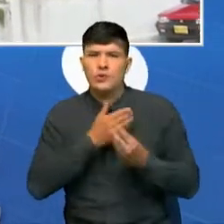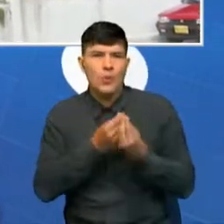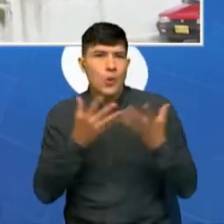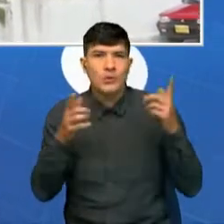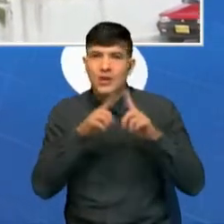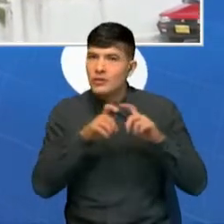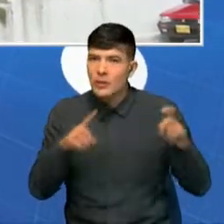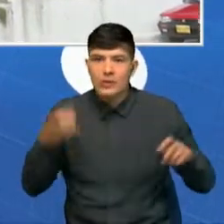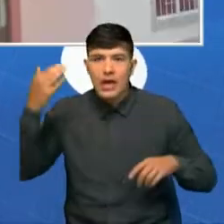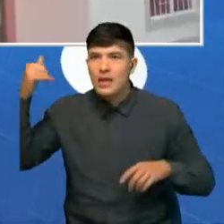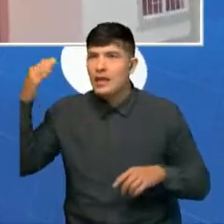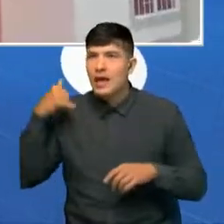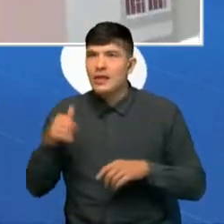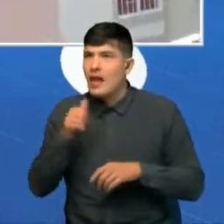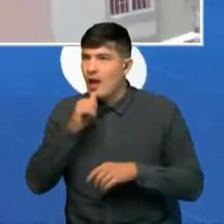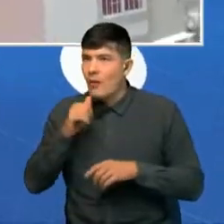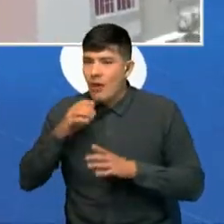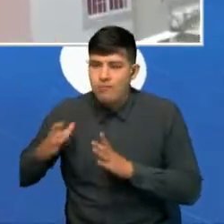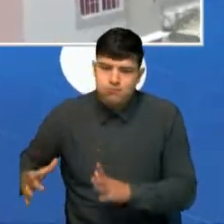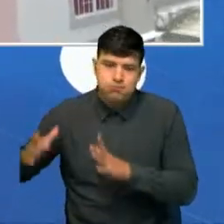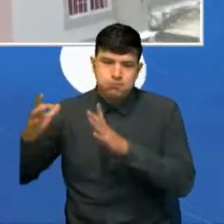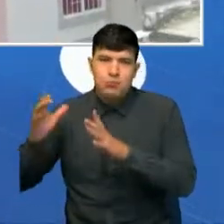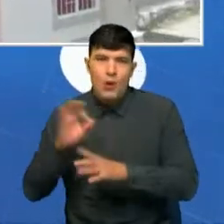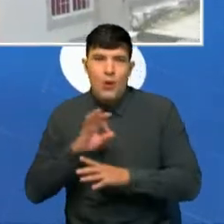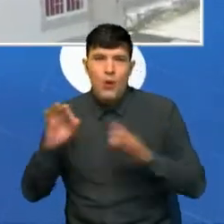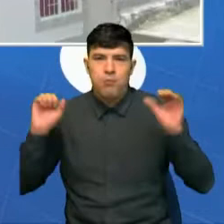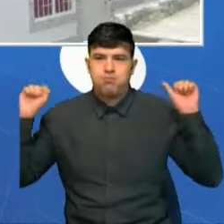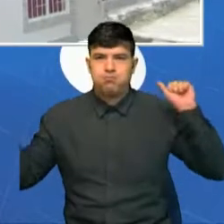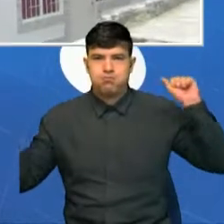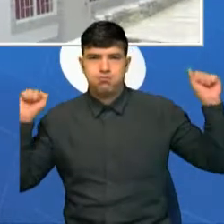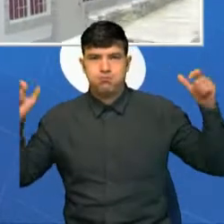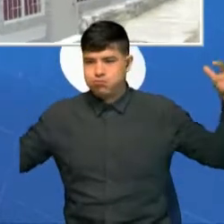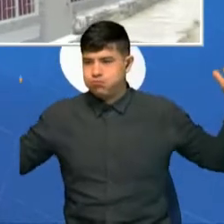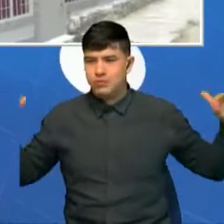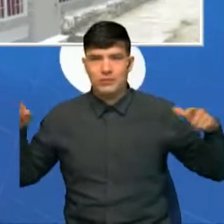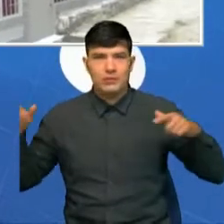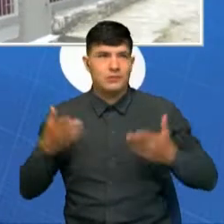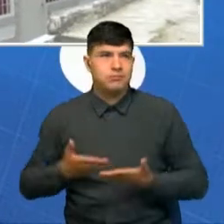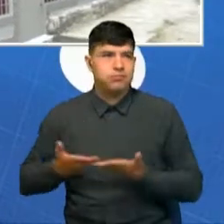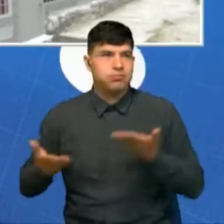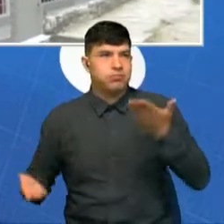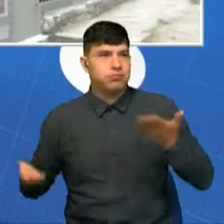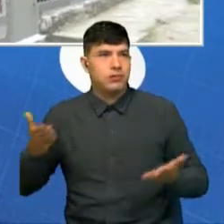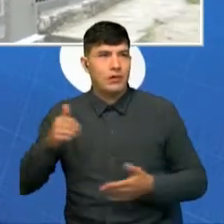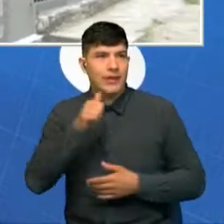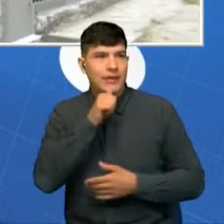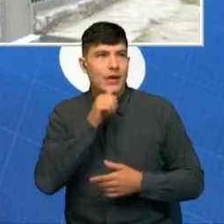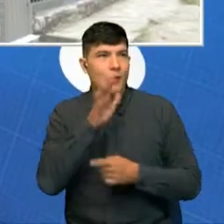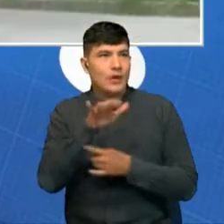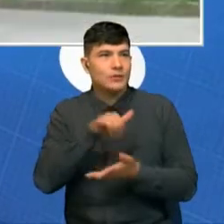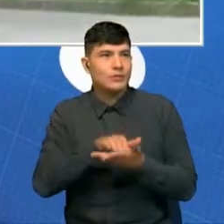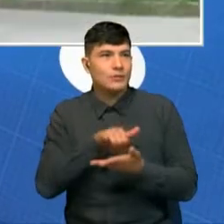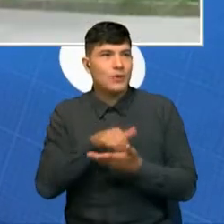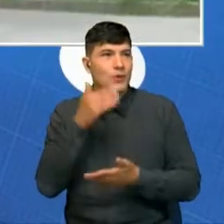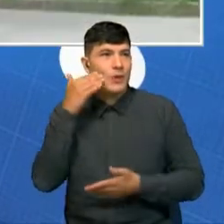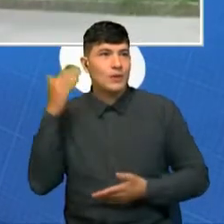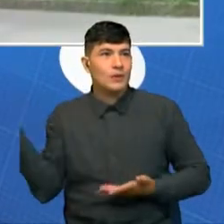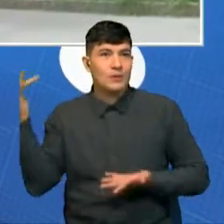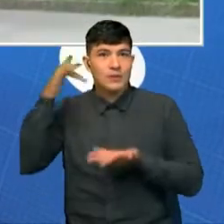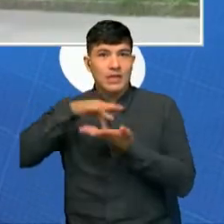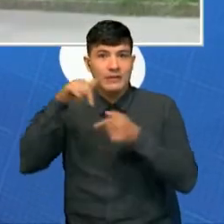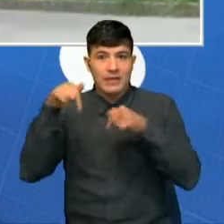agua en canecos con palos de escoba y traer el caneco de una toma por allá abajo. Cuando llegamos aquí a la esquina de la